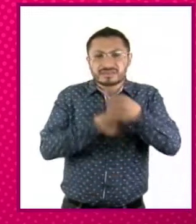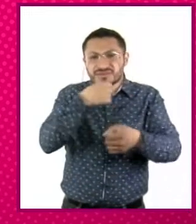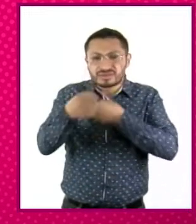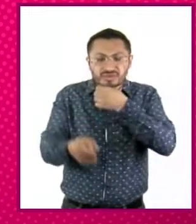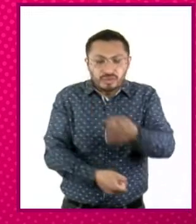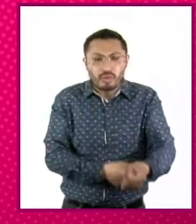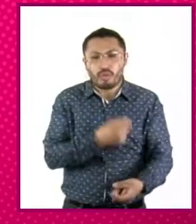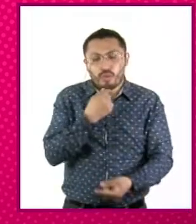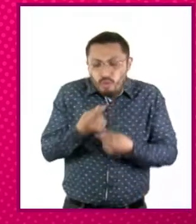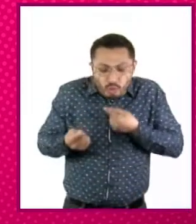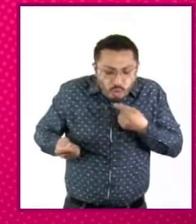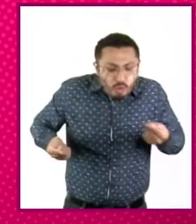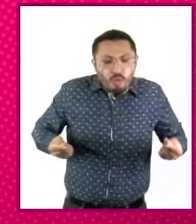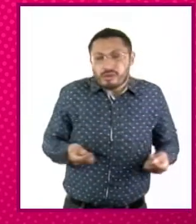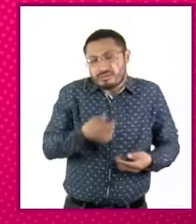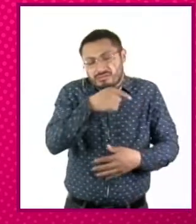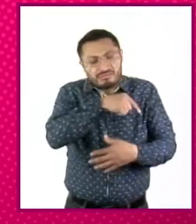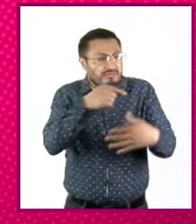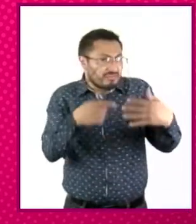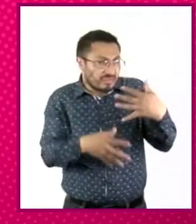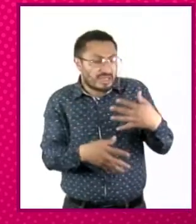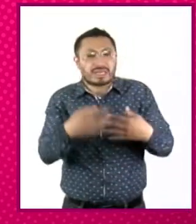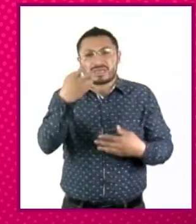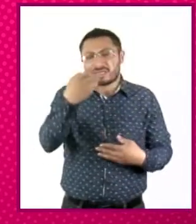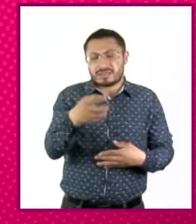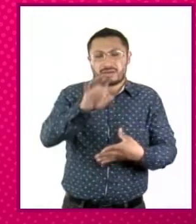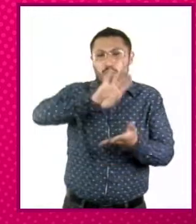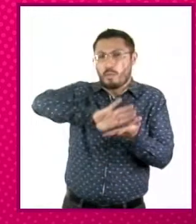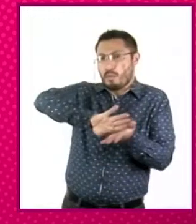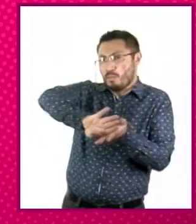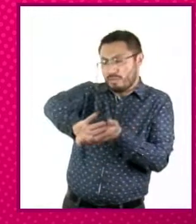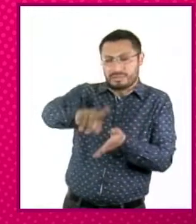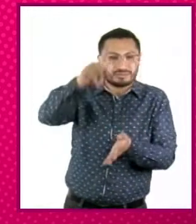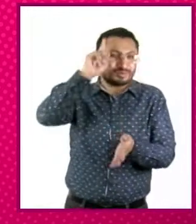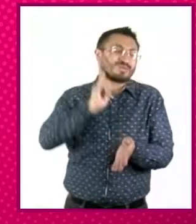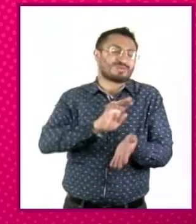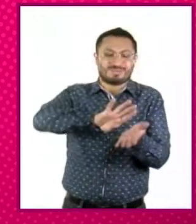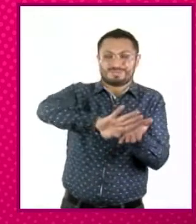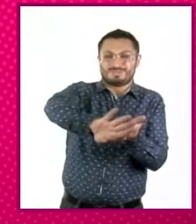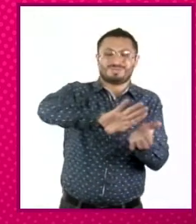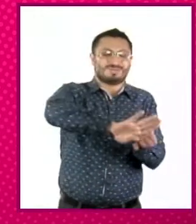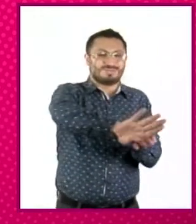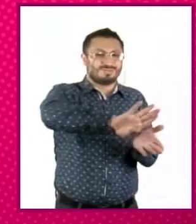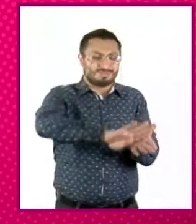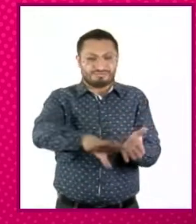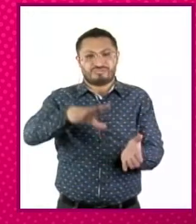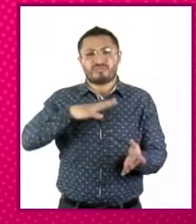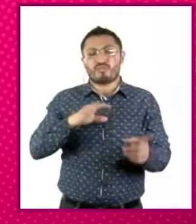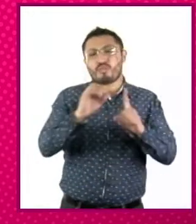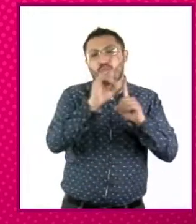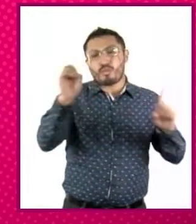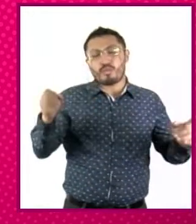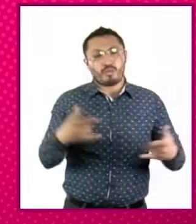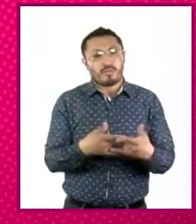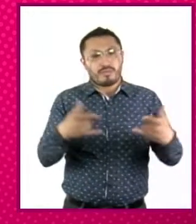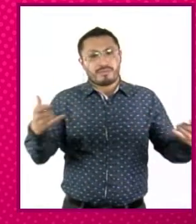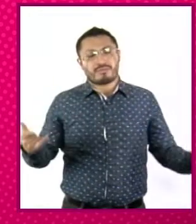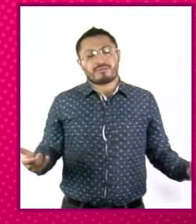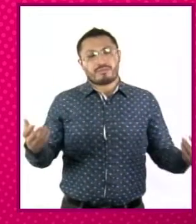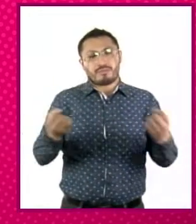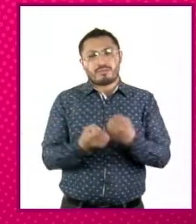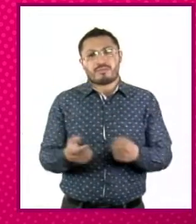los niños, etcétera. La exclusión entonces de las mujeres responde a una organización histórico-social